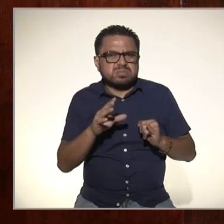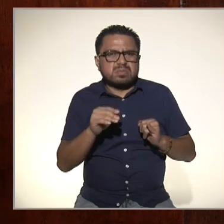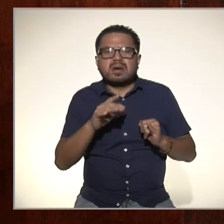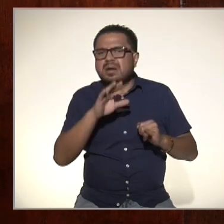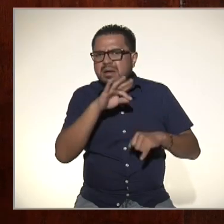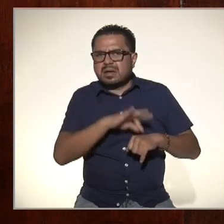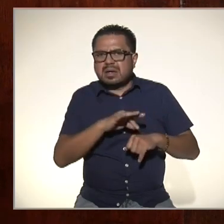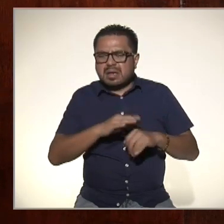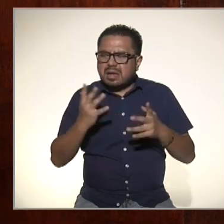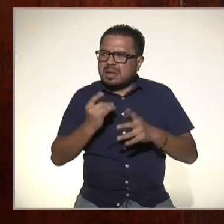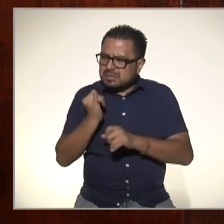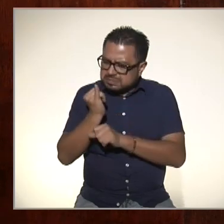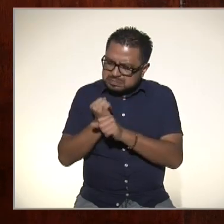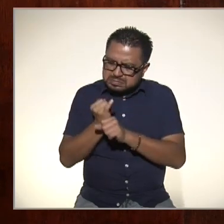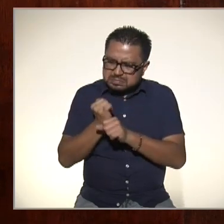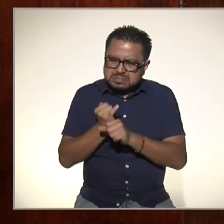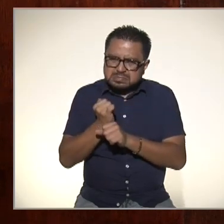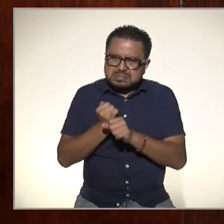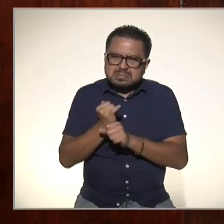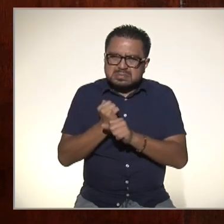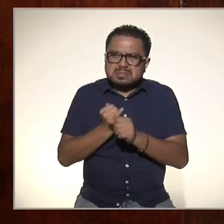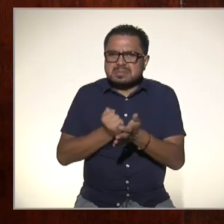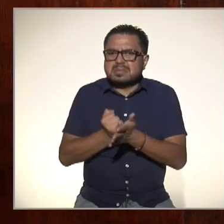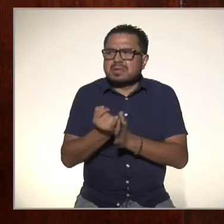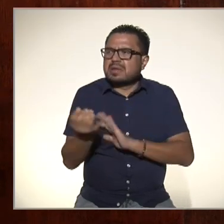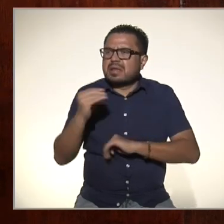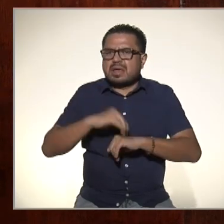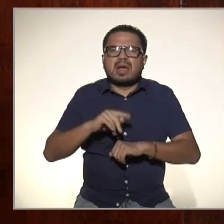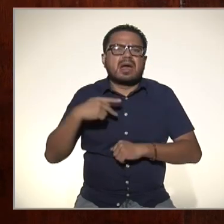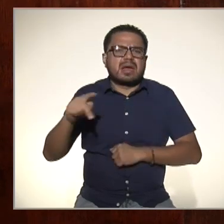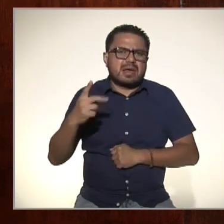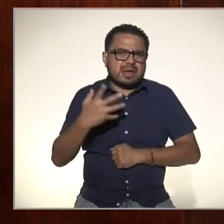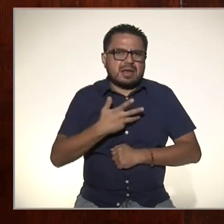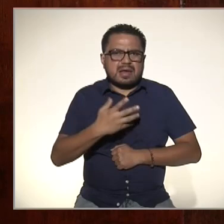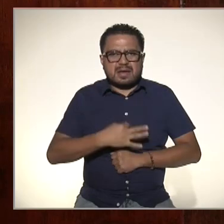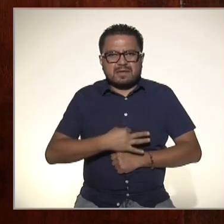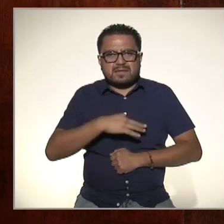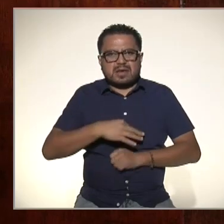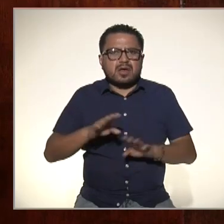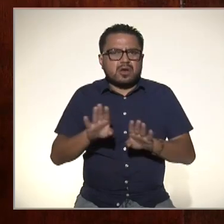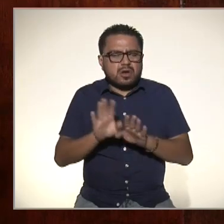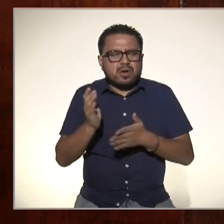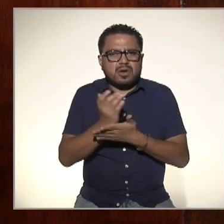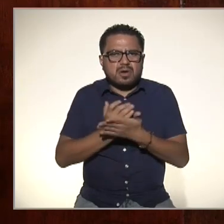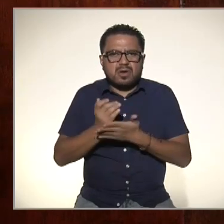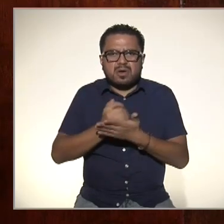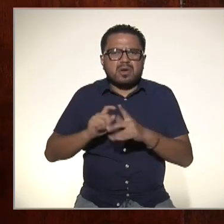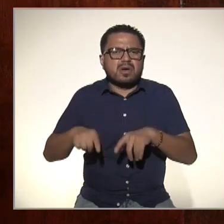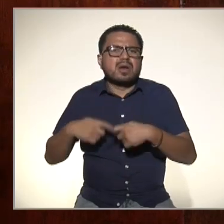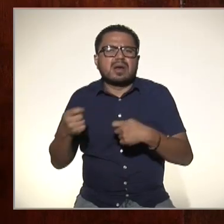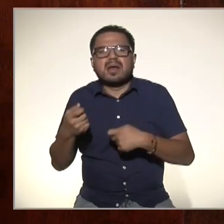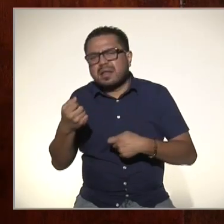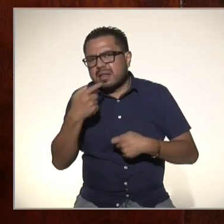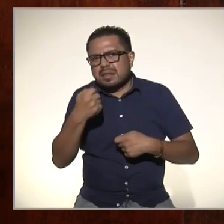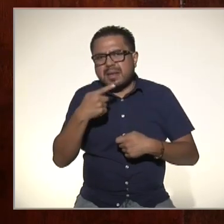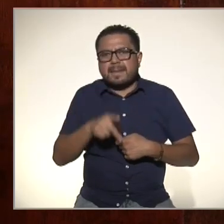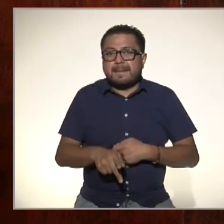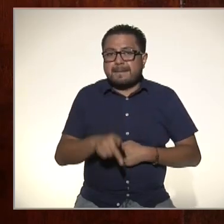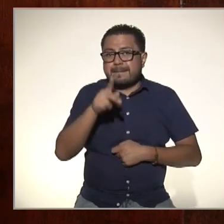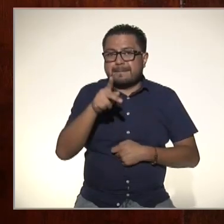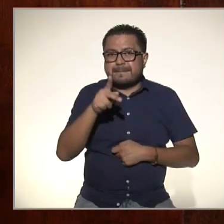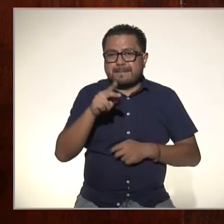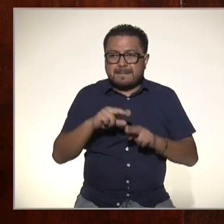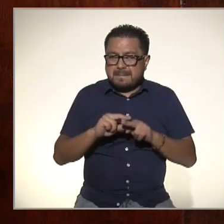hizo algunos estudios determinando que tenía una infección. Como tratamiento le dieron antibiótico, pero el conducto del